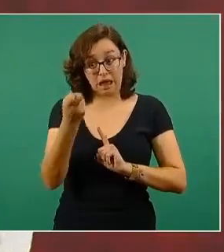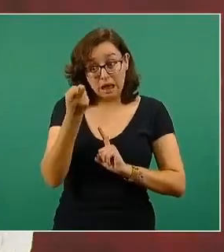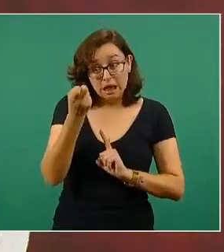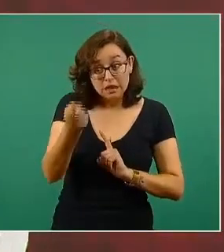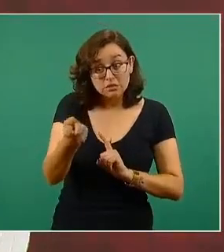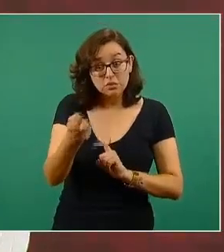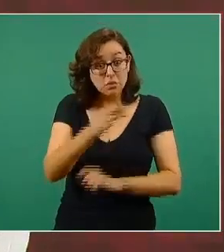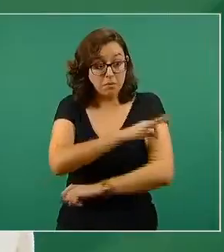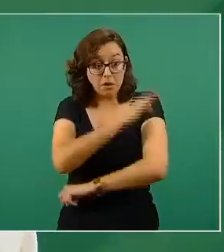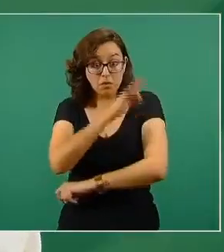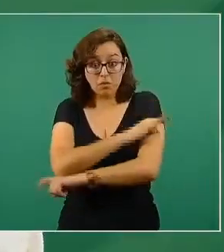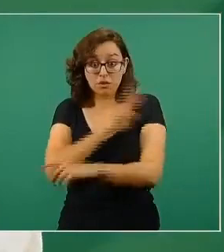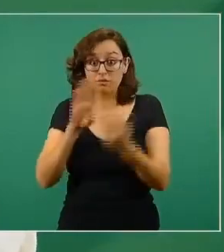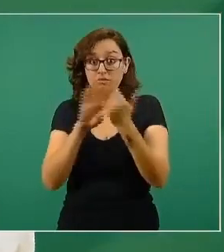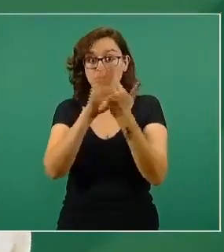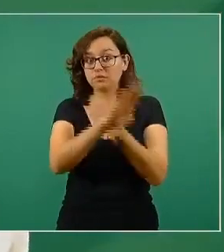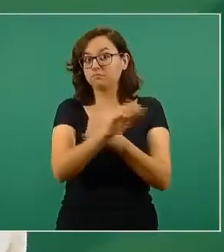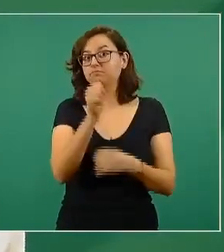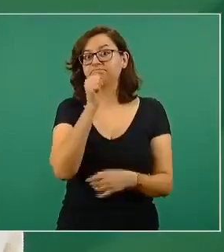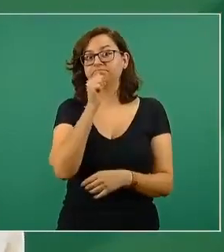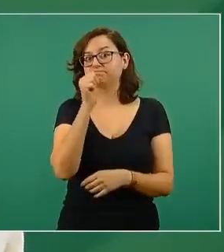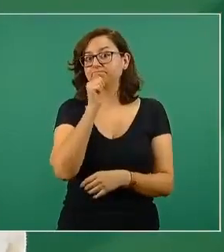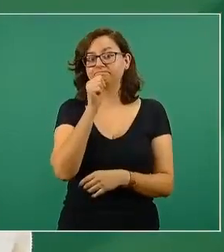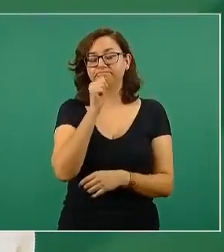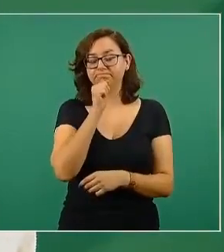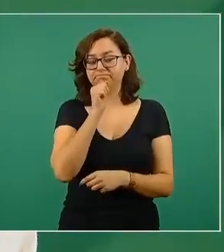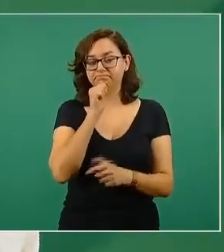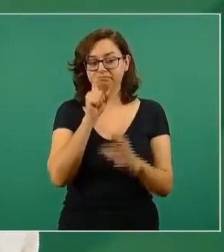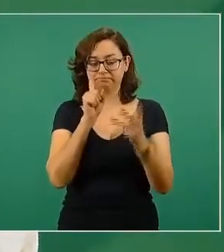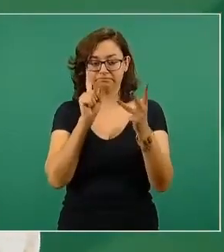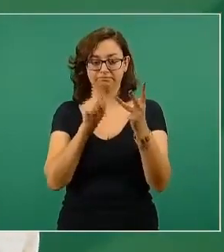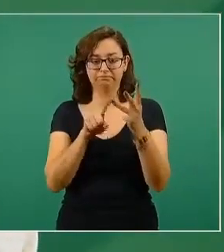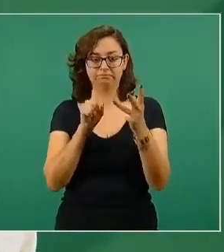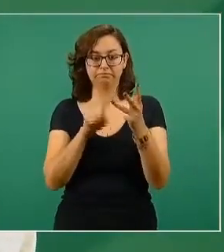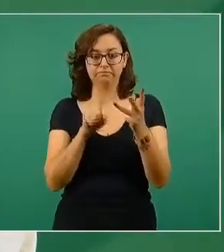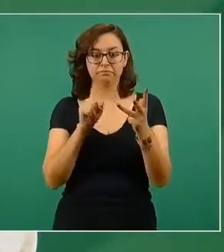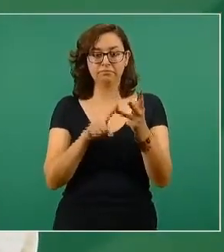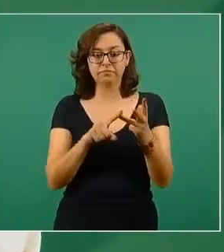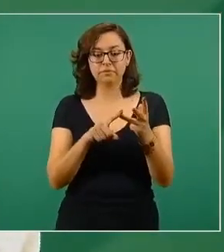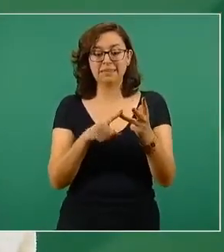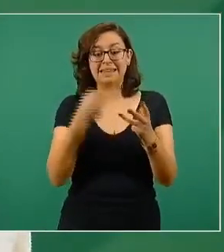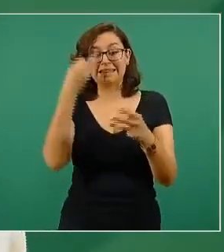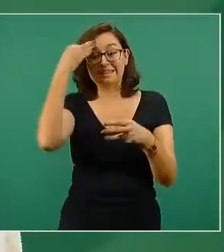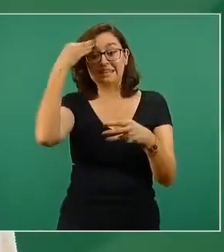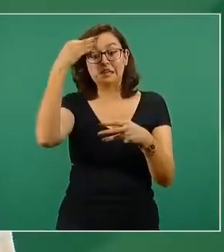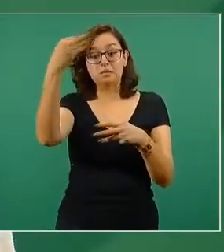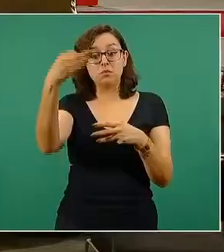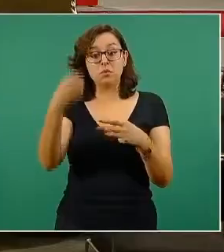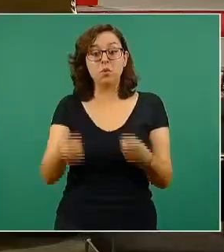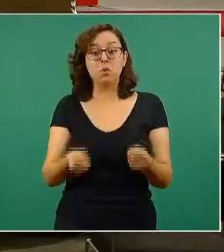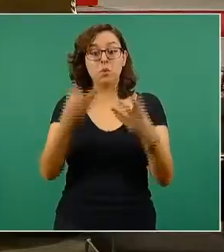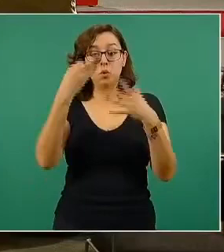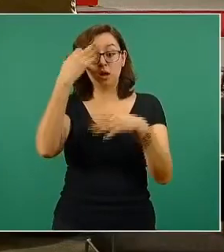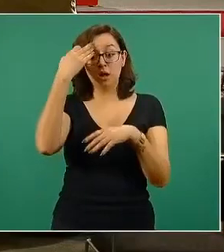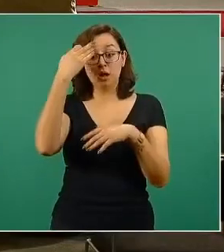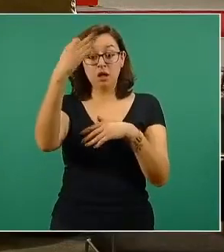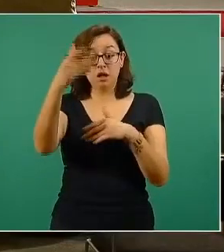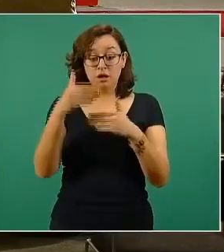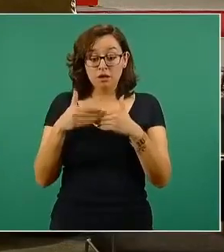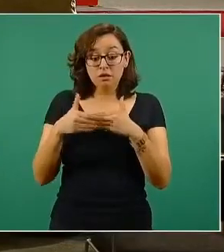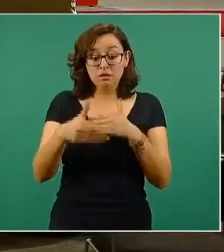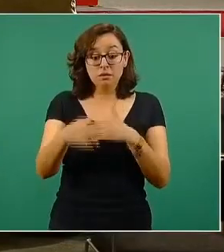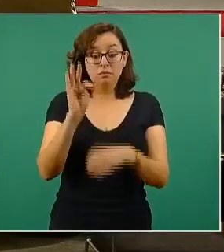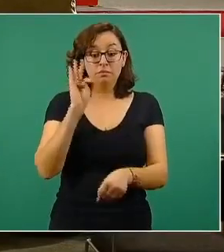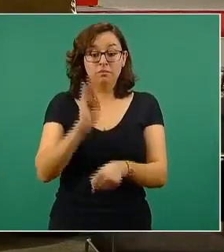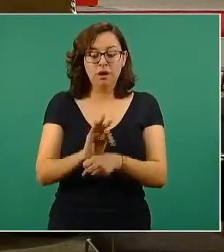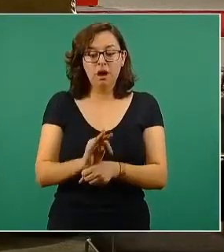lo pudieran transmitir. Tercera, se requiere que la inmunidad sea de suficiente duración. Hasta ahorita se conoce formalmente